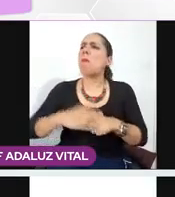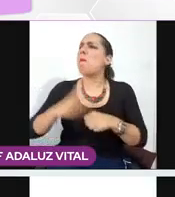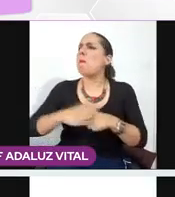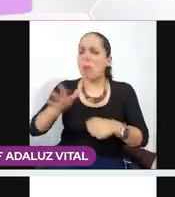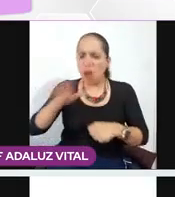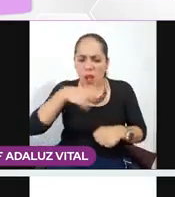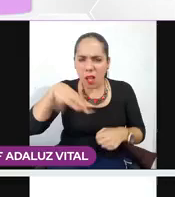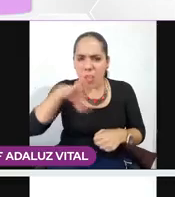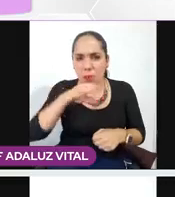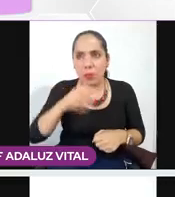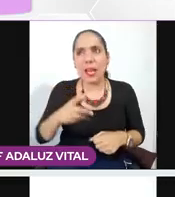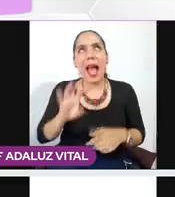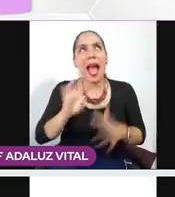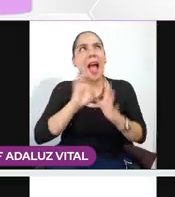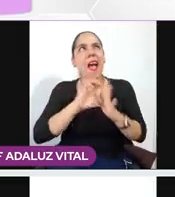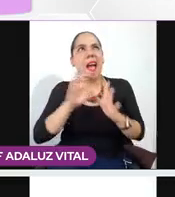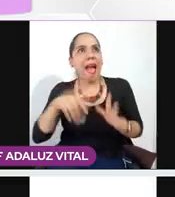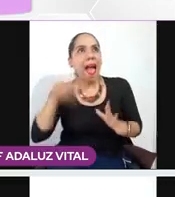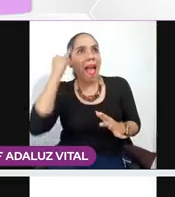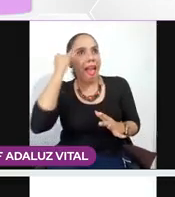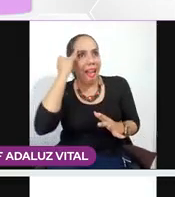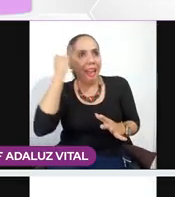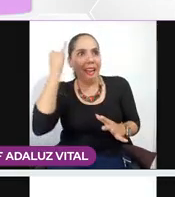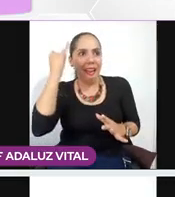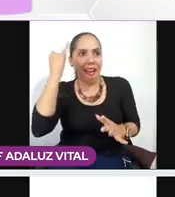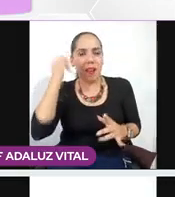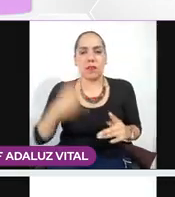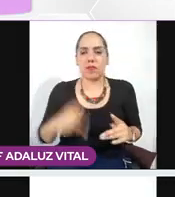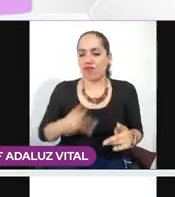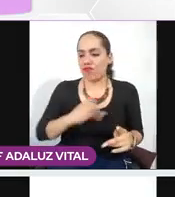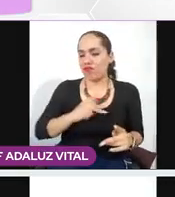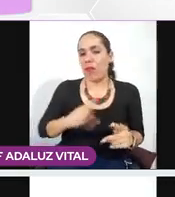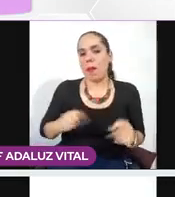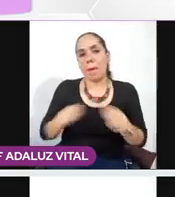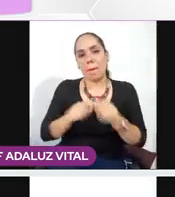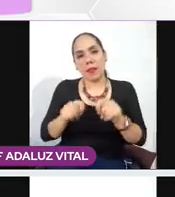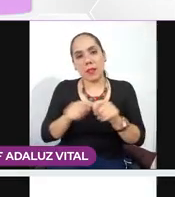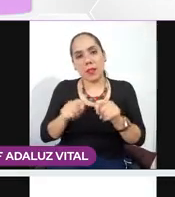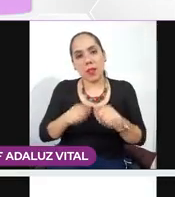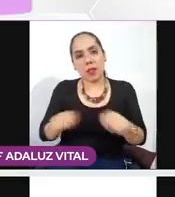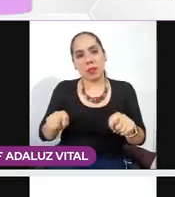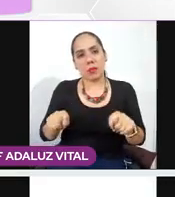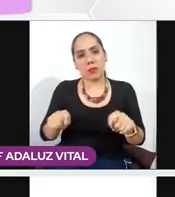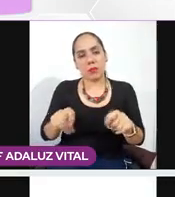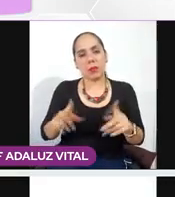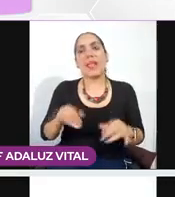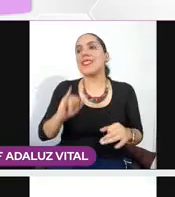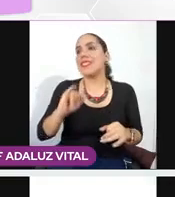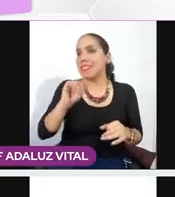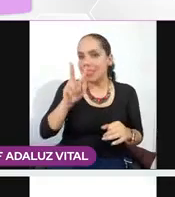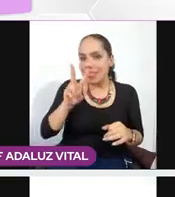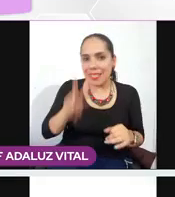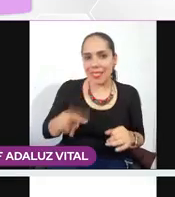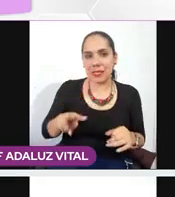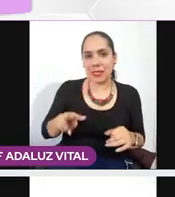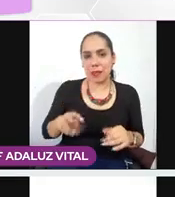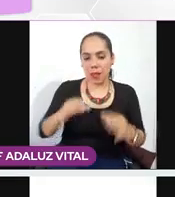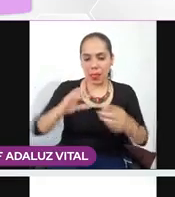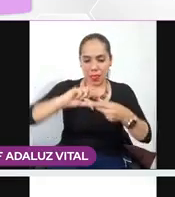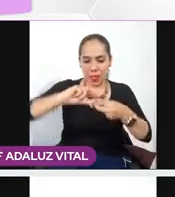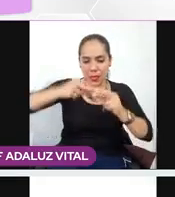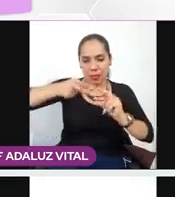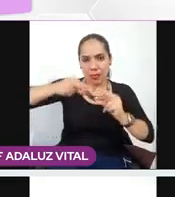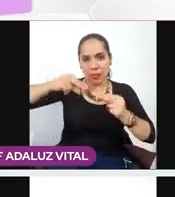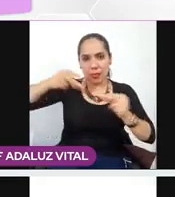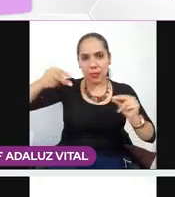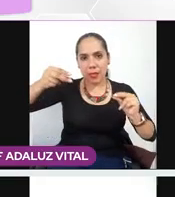mi abuelo, ¿no? Entonces sí es importante, la red de apoyo es de mucha importancia para el crecimiento y el desarrollo también de